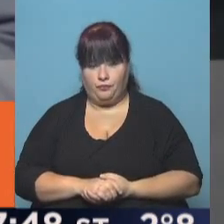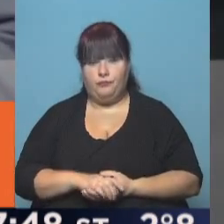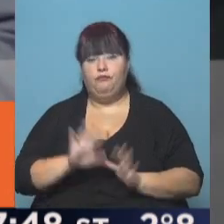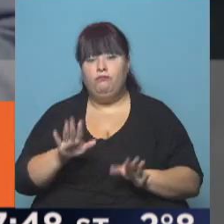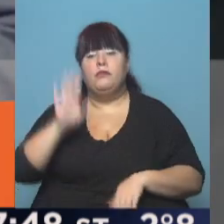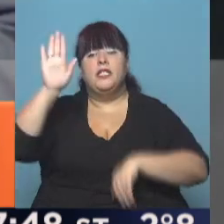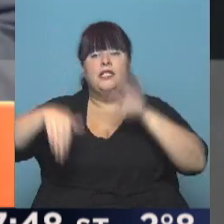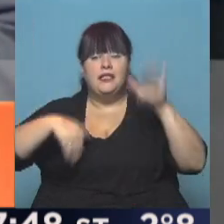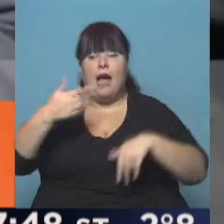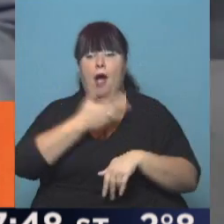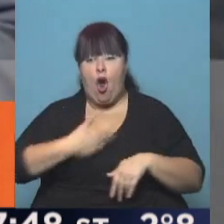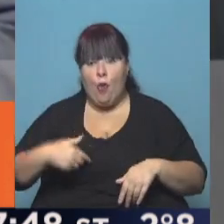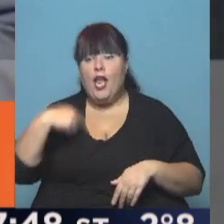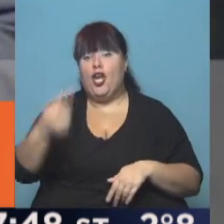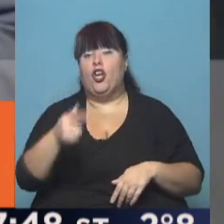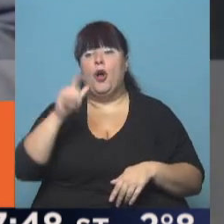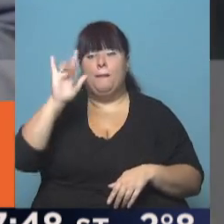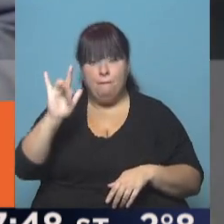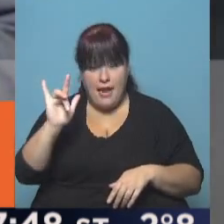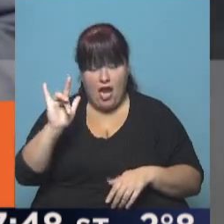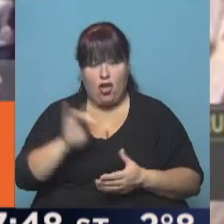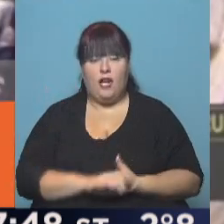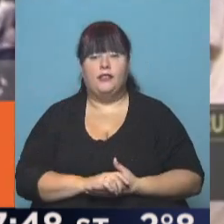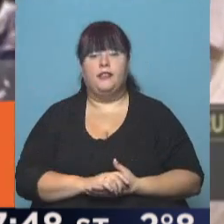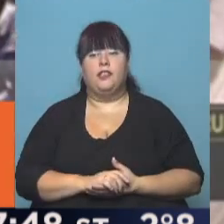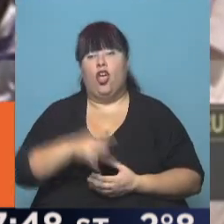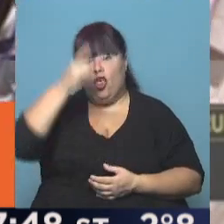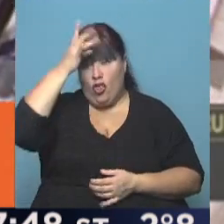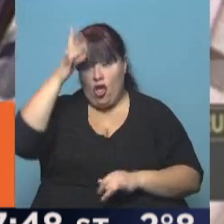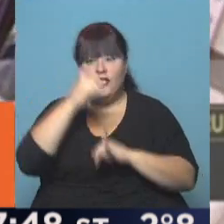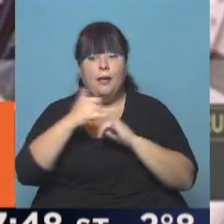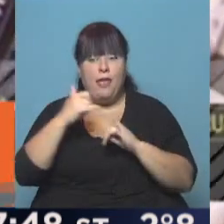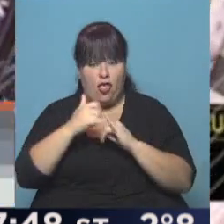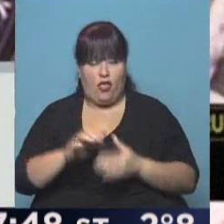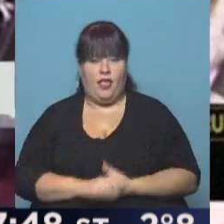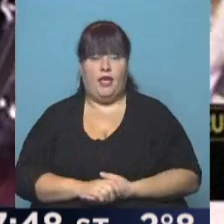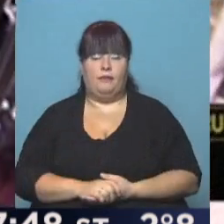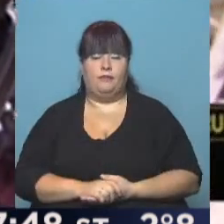Nación. Convocatoria del oficialismo para el próximo día miércoles a las 12 del mediodía.